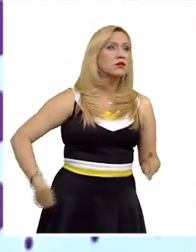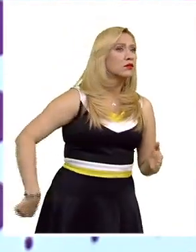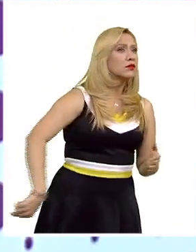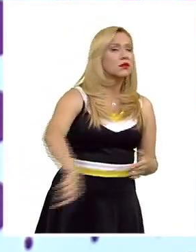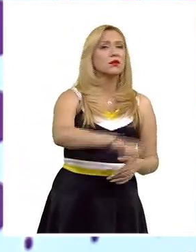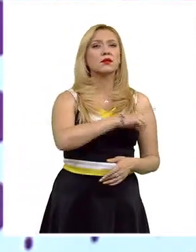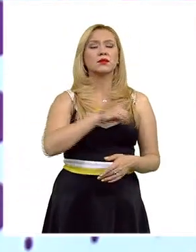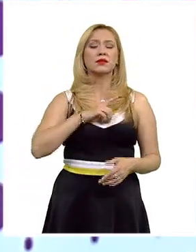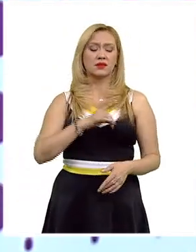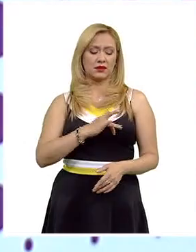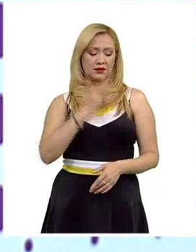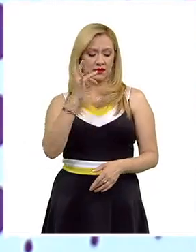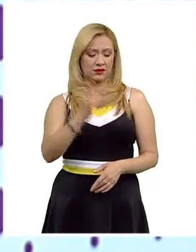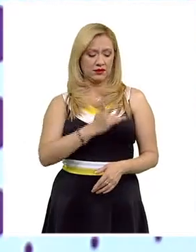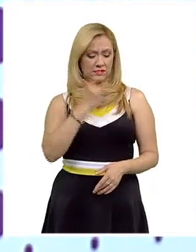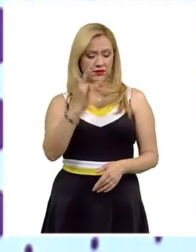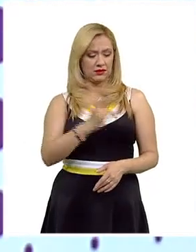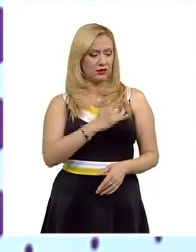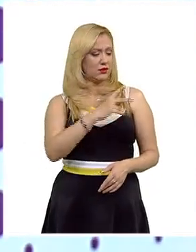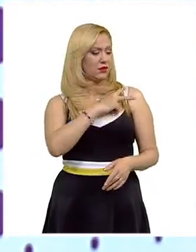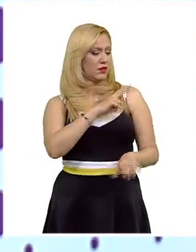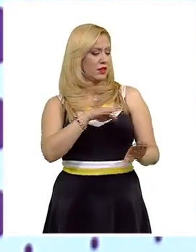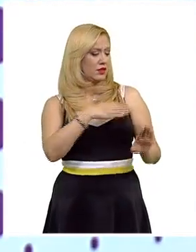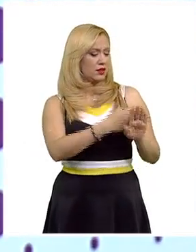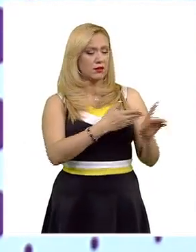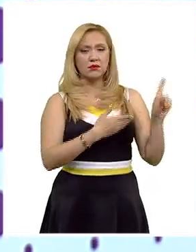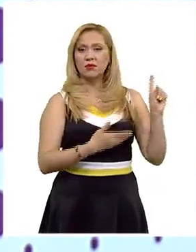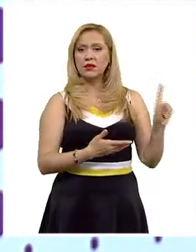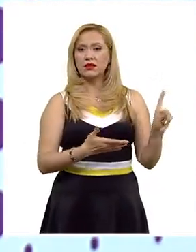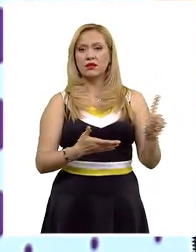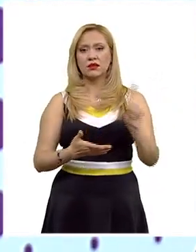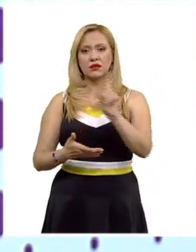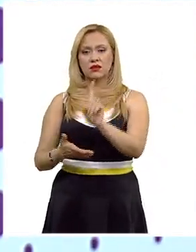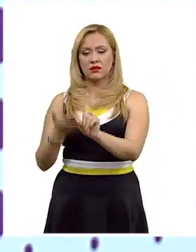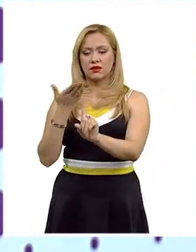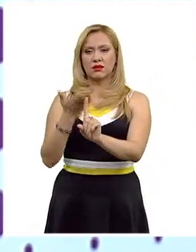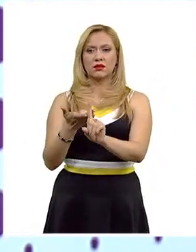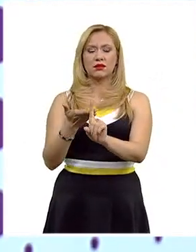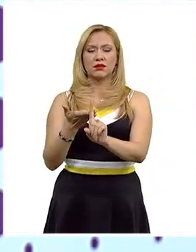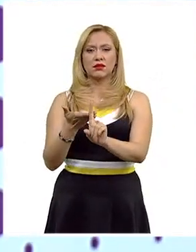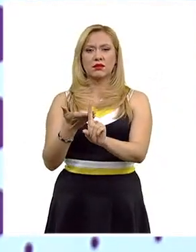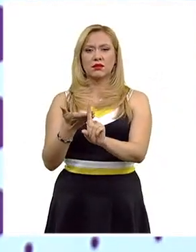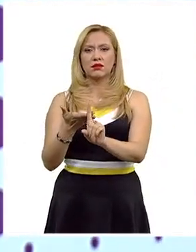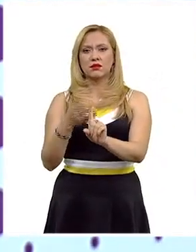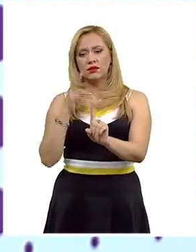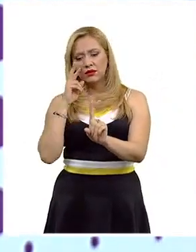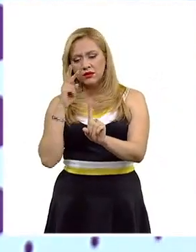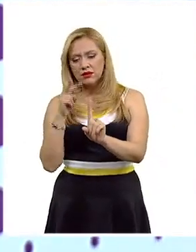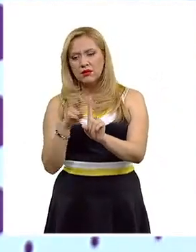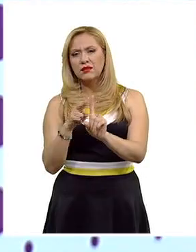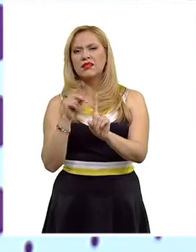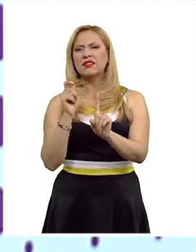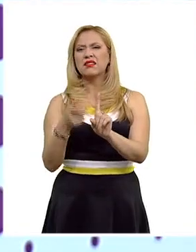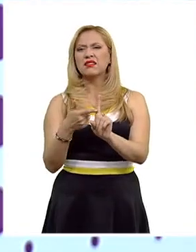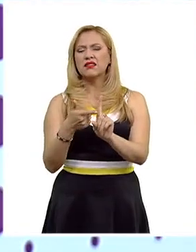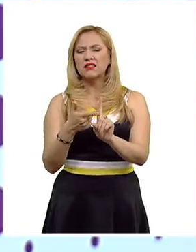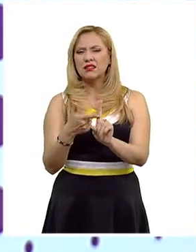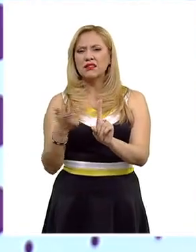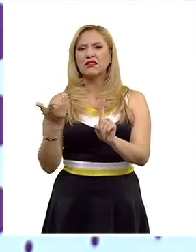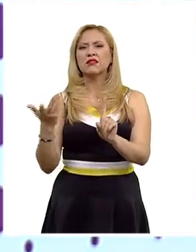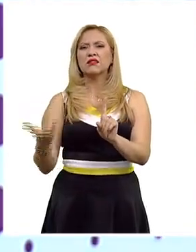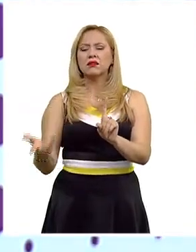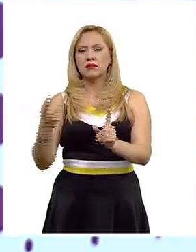muy sensibles con las víctimas, poner en el centro a las víctimas su narrativa, como bien decía Raquel,